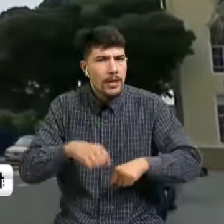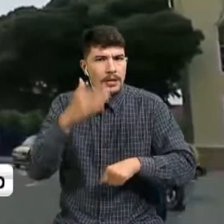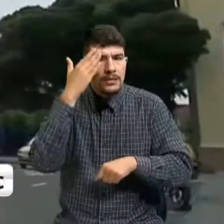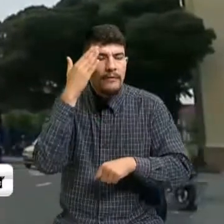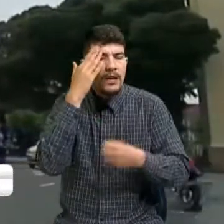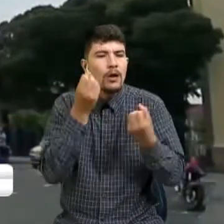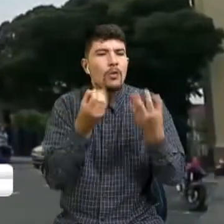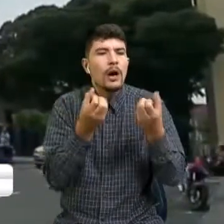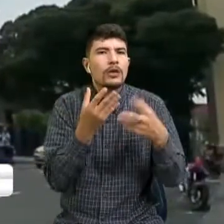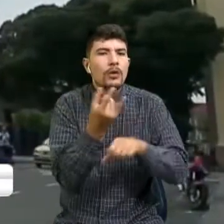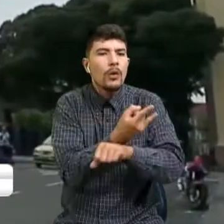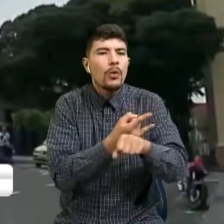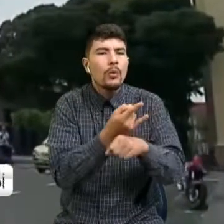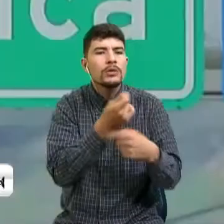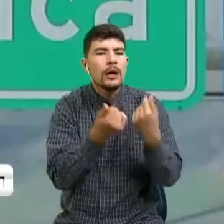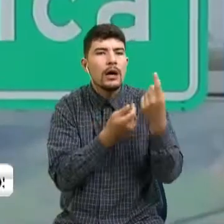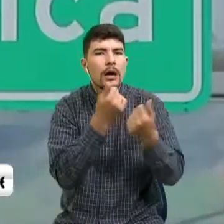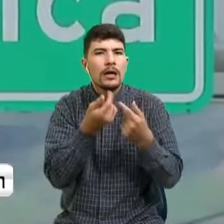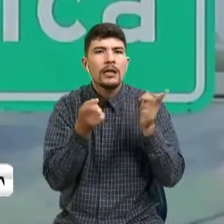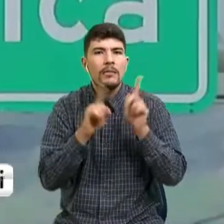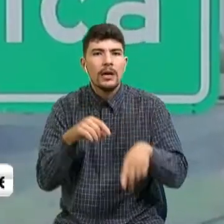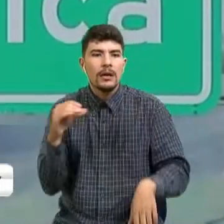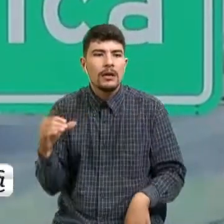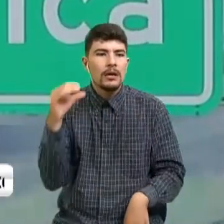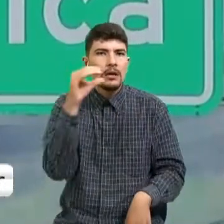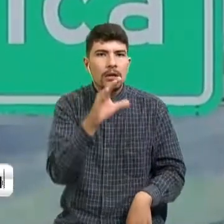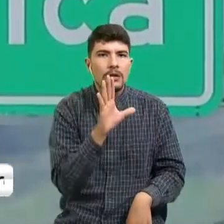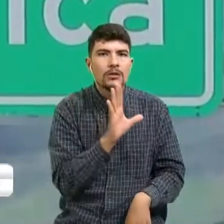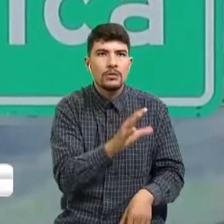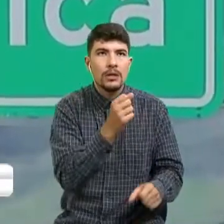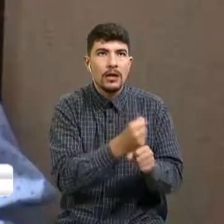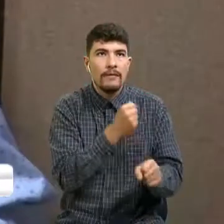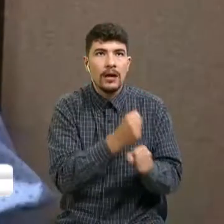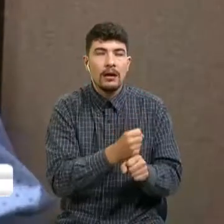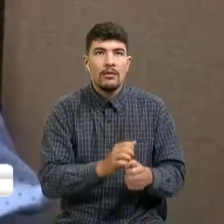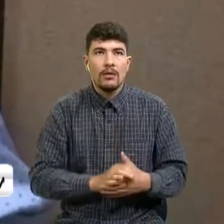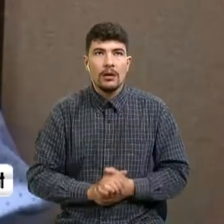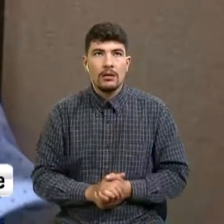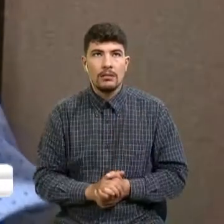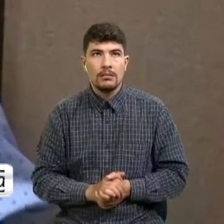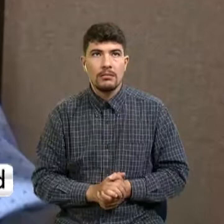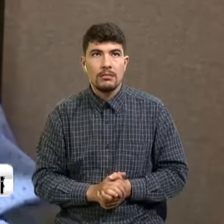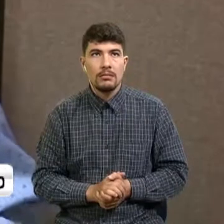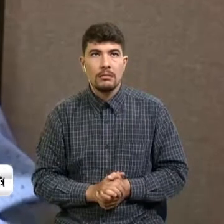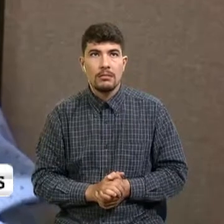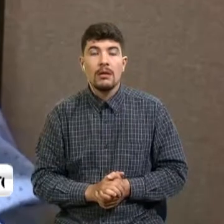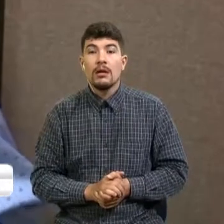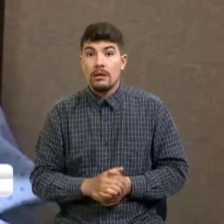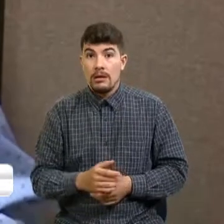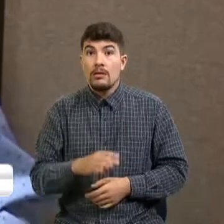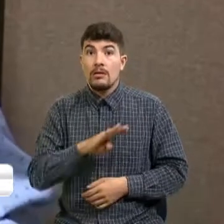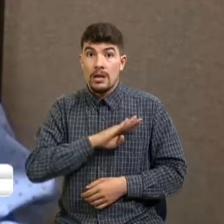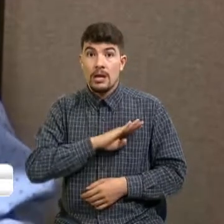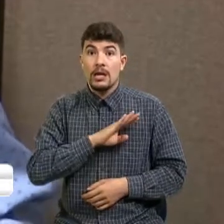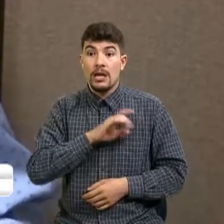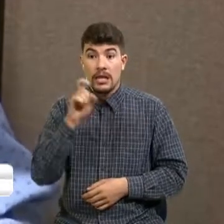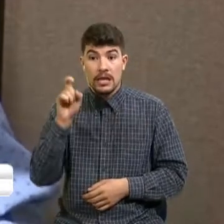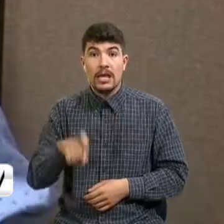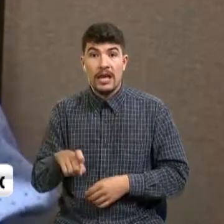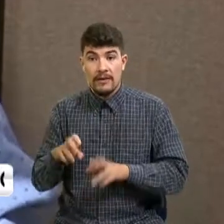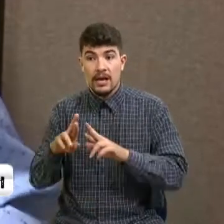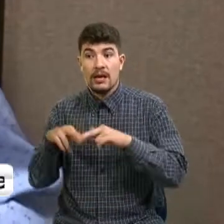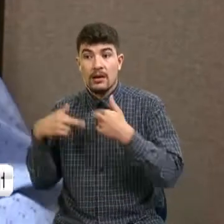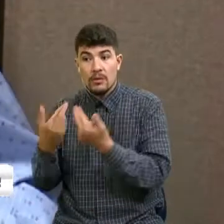presupuesto municipal y el sueldo del alcalde y sus funcionarios eso es un tema delicado que el alcalde con su equipo financiero